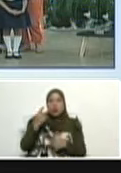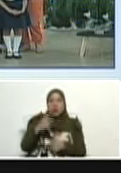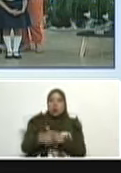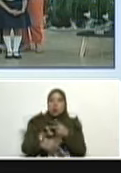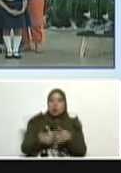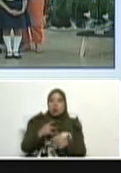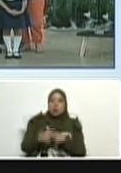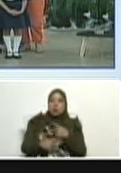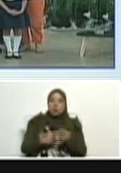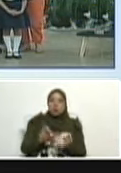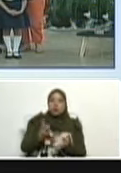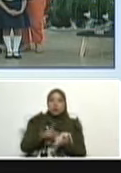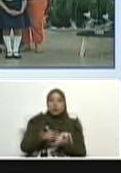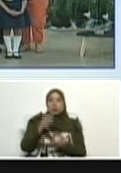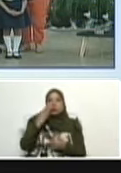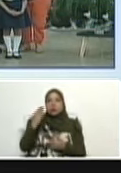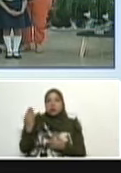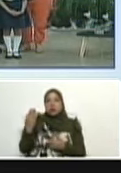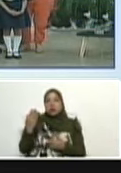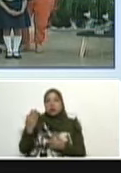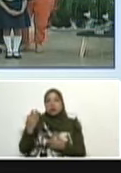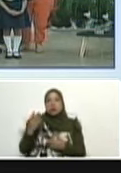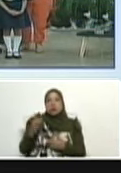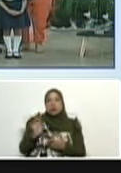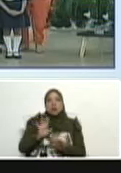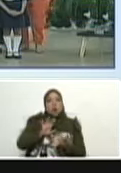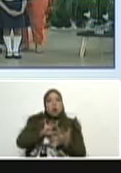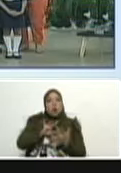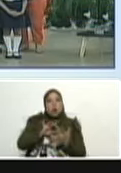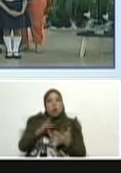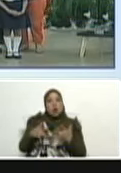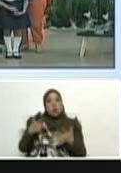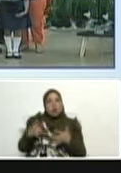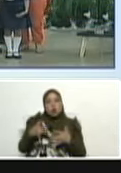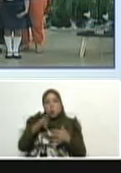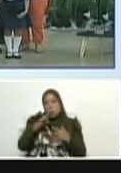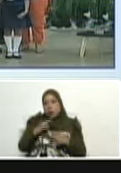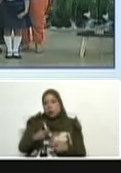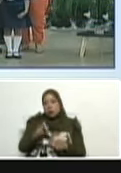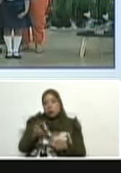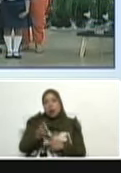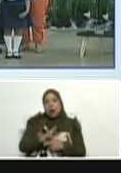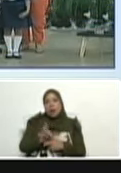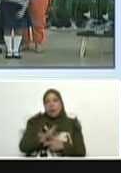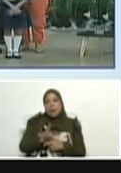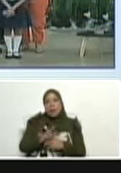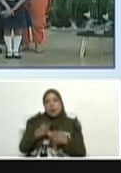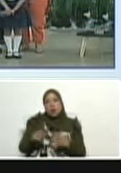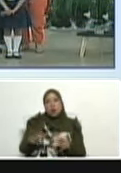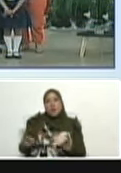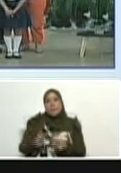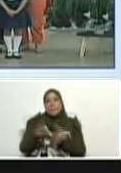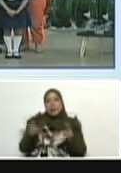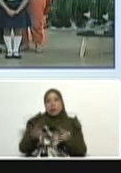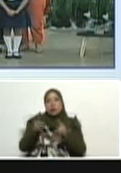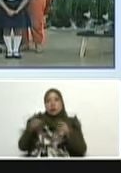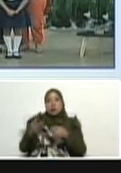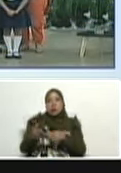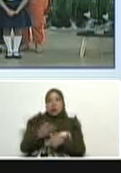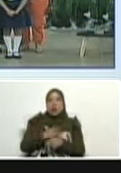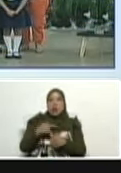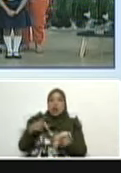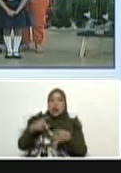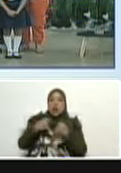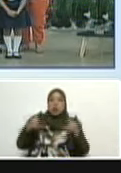proceder en la acción directa, con resultados tempranos, victorias tempranas, a